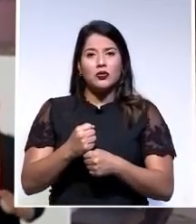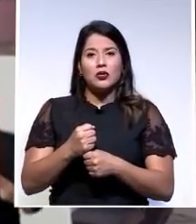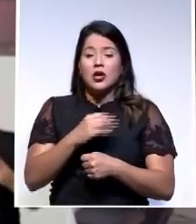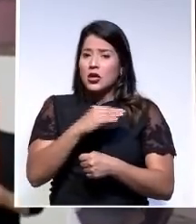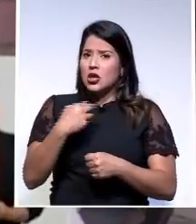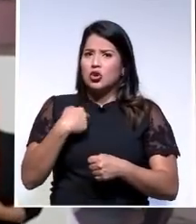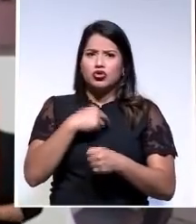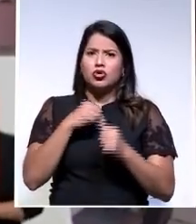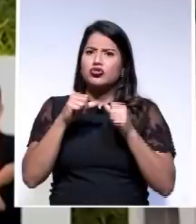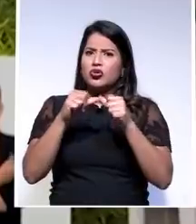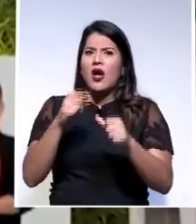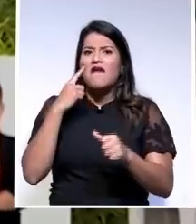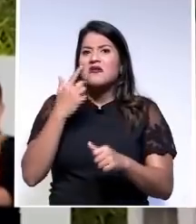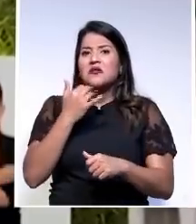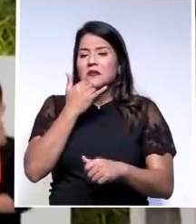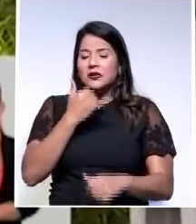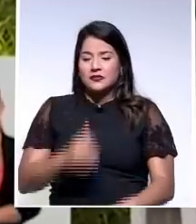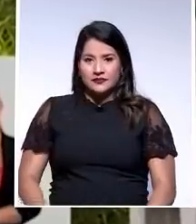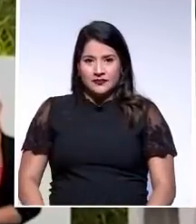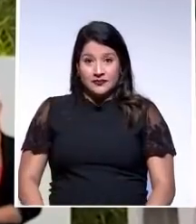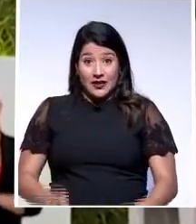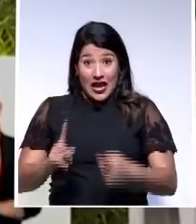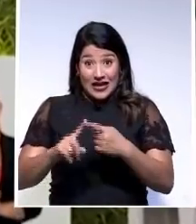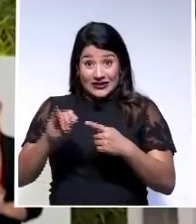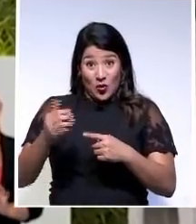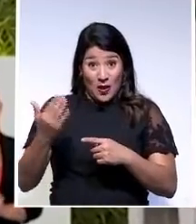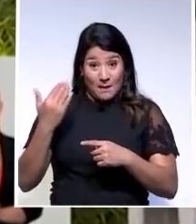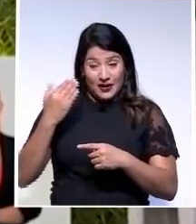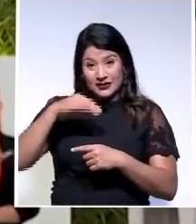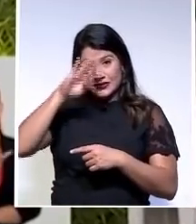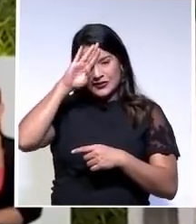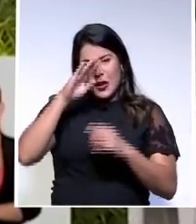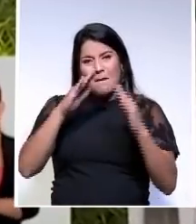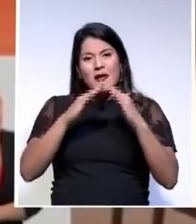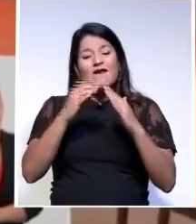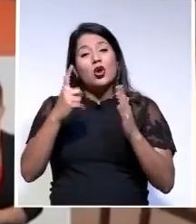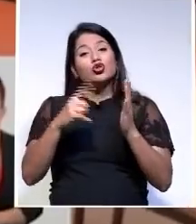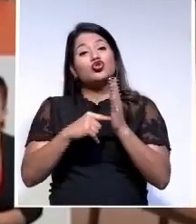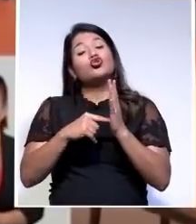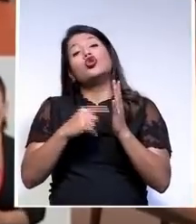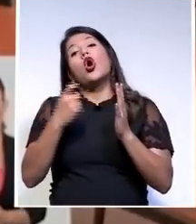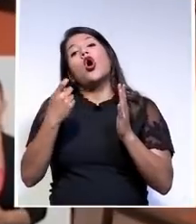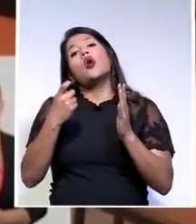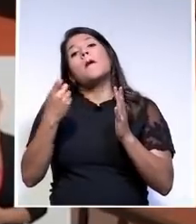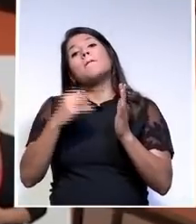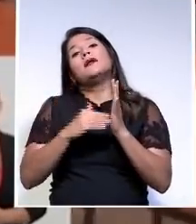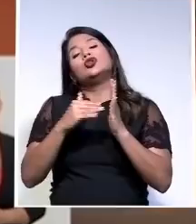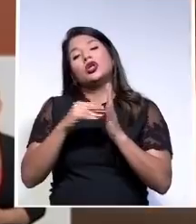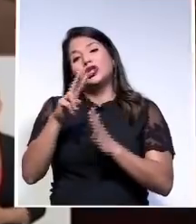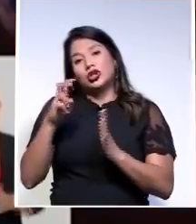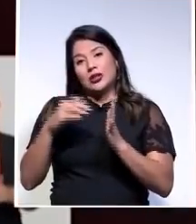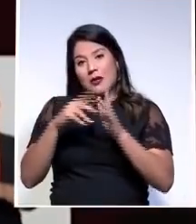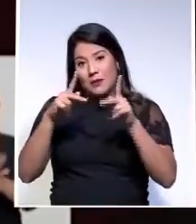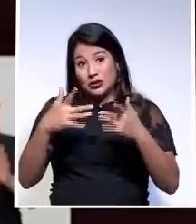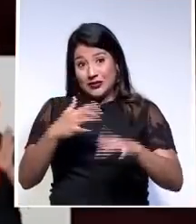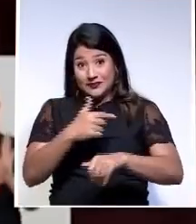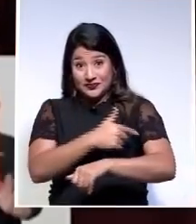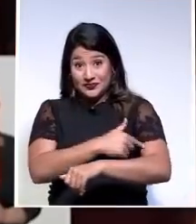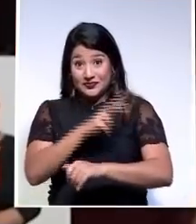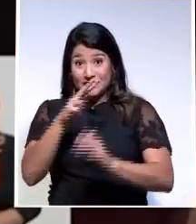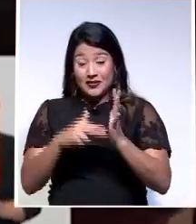seguiremos adelante a ver qué pasa. Hasta el jueves, la isla de 11.200.000 habitantes había inmunizado a poco más de 3 millones